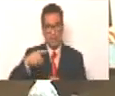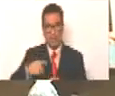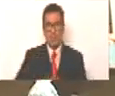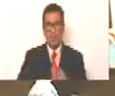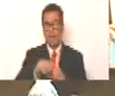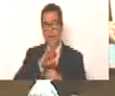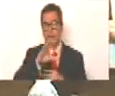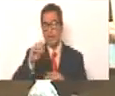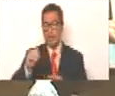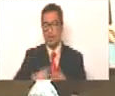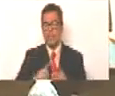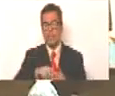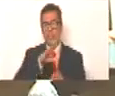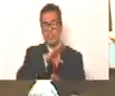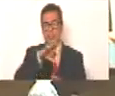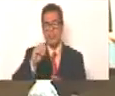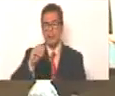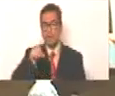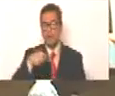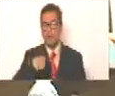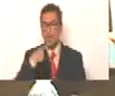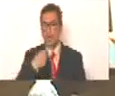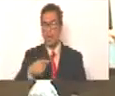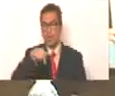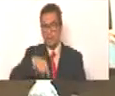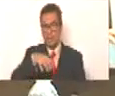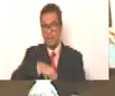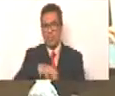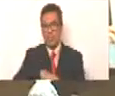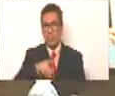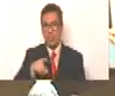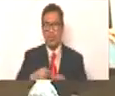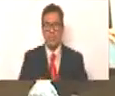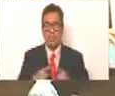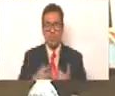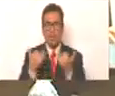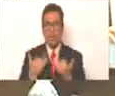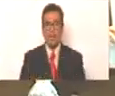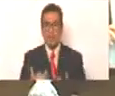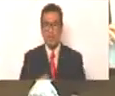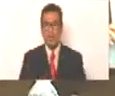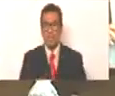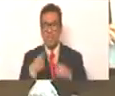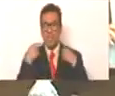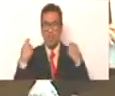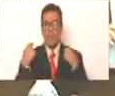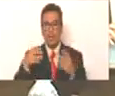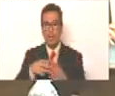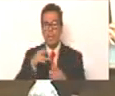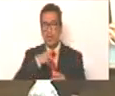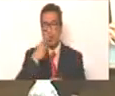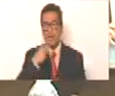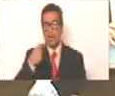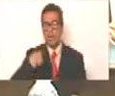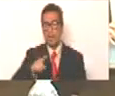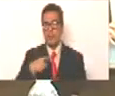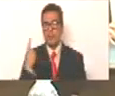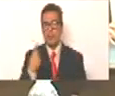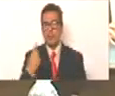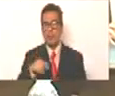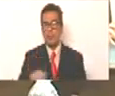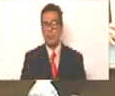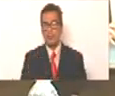¿Y por qué lo digo aquí en este Parlamento presente? Porque ya el exhorto a los partidos políticos no es suficiente. Debemos